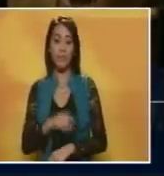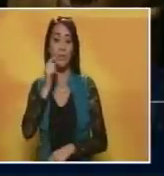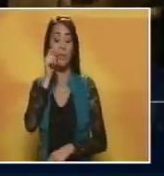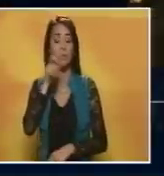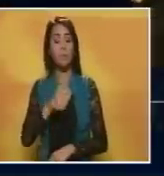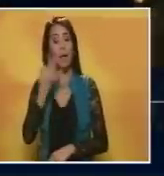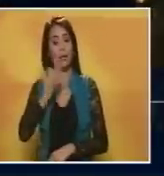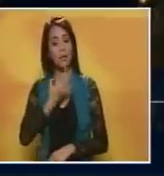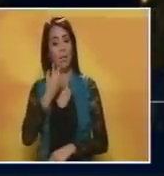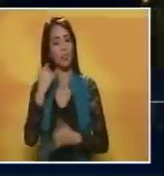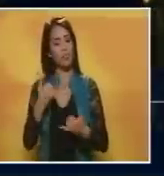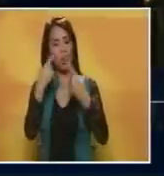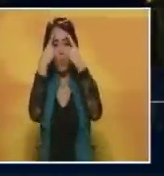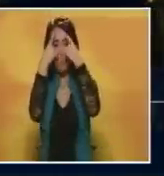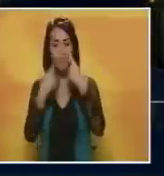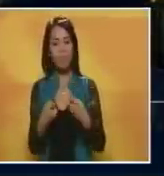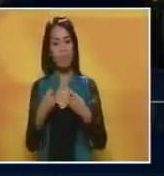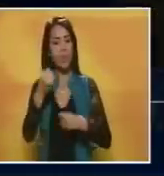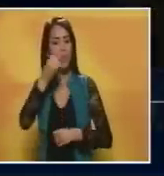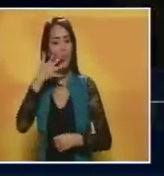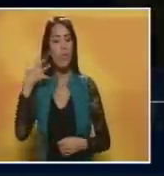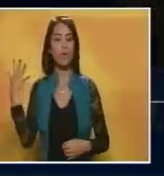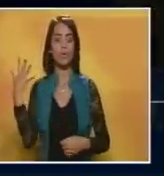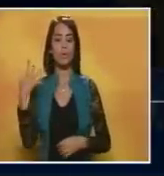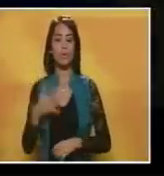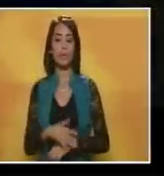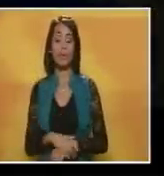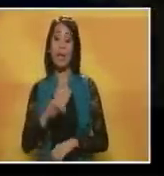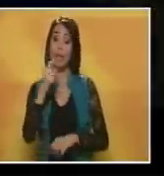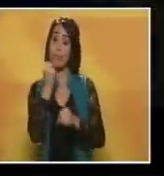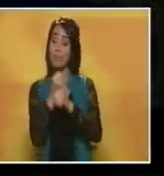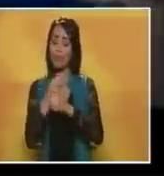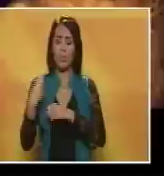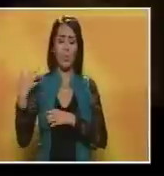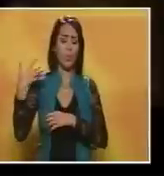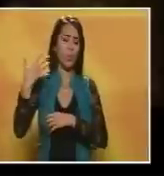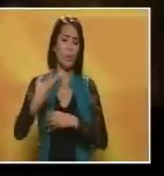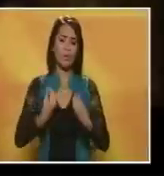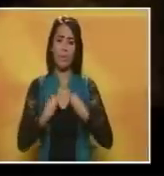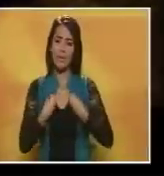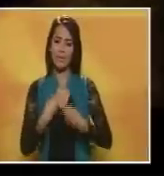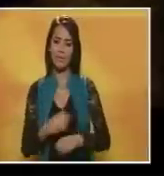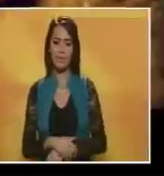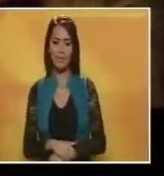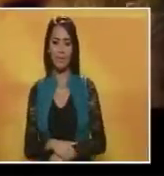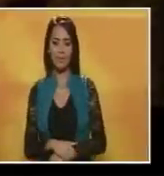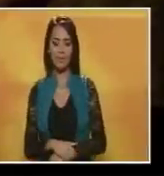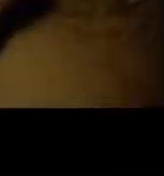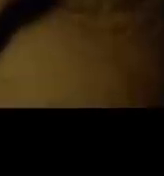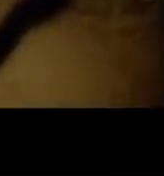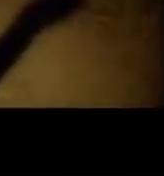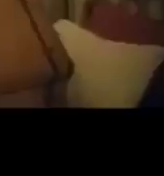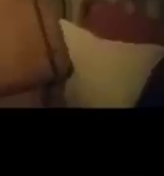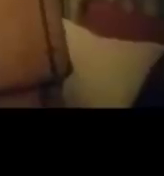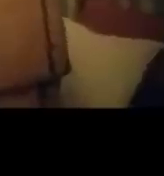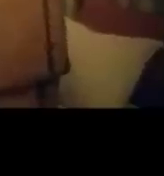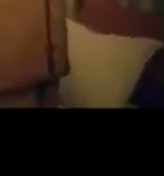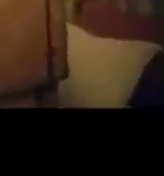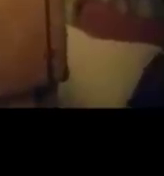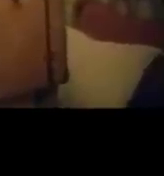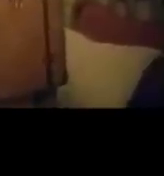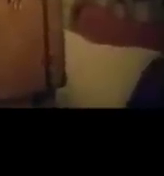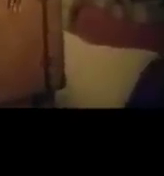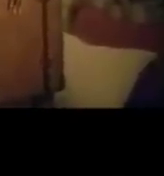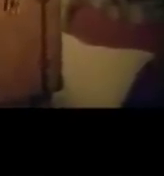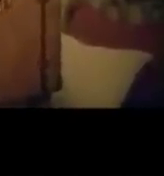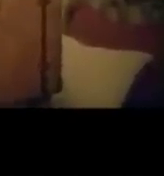aseguro que es un momento profesional que lo llena de orgullo y por lo que ha trabajado toda su vida nunca se va